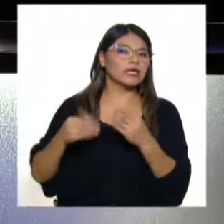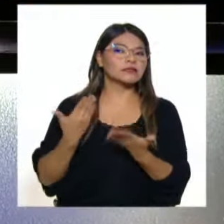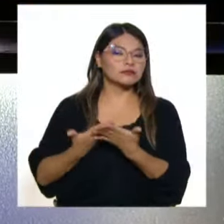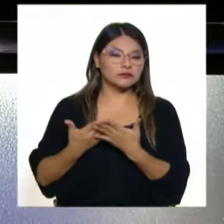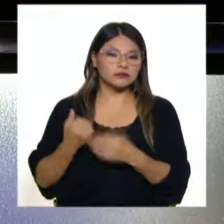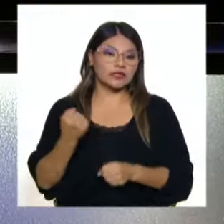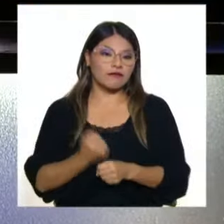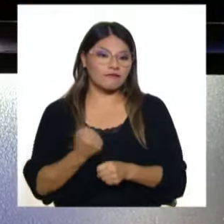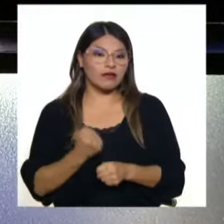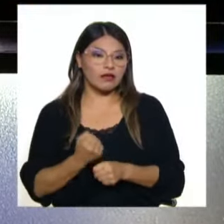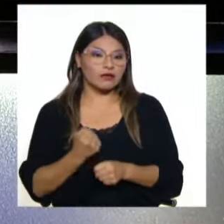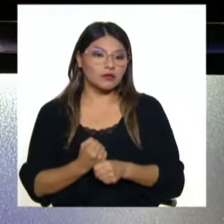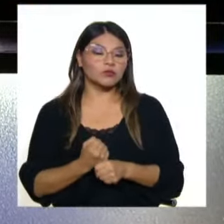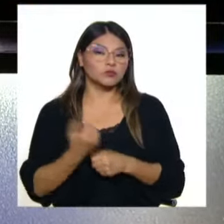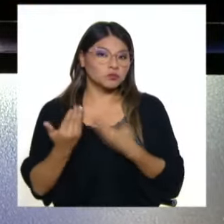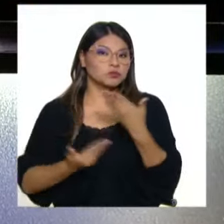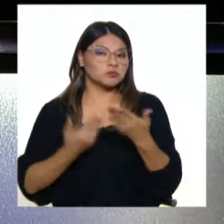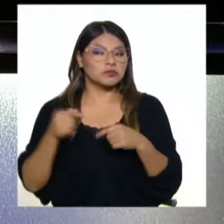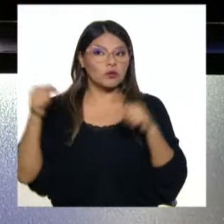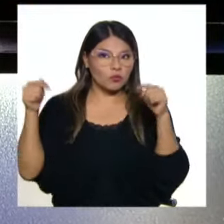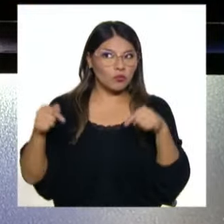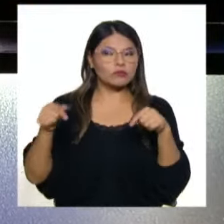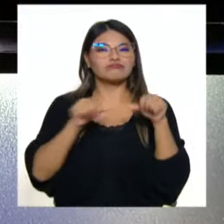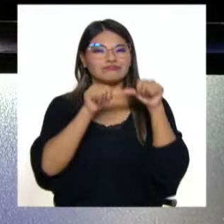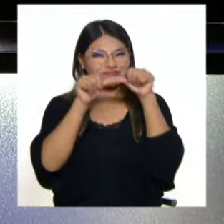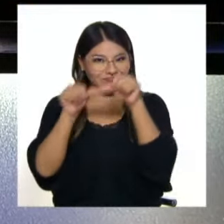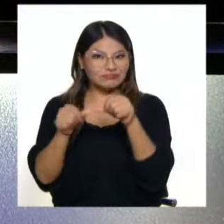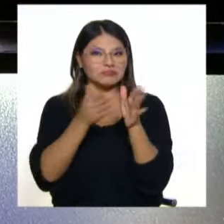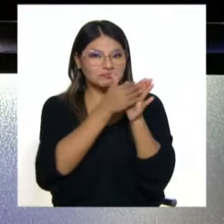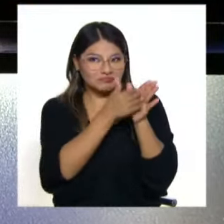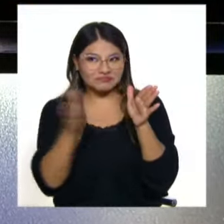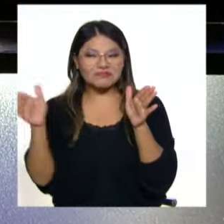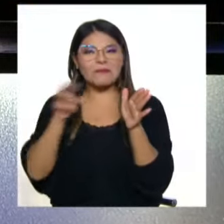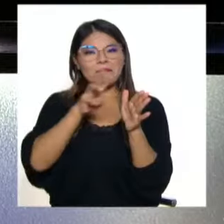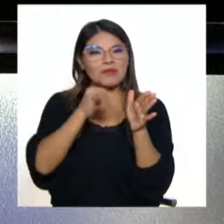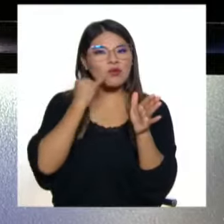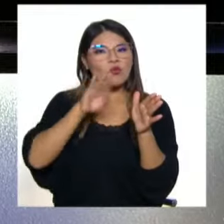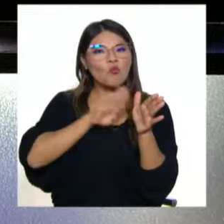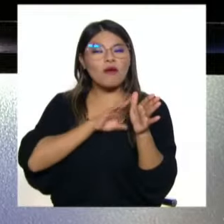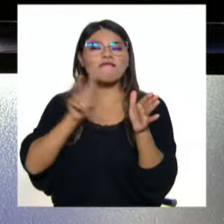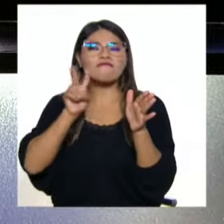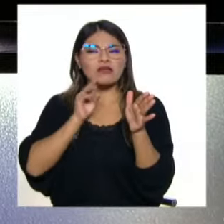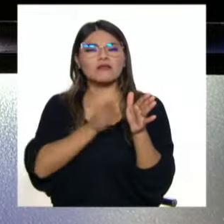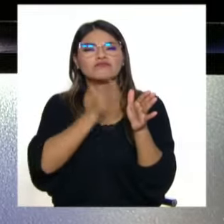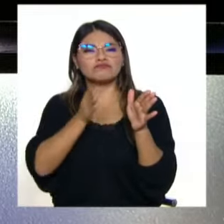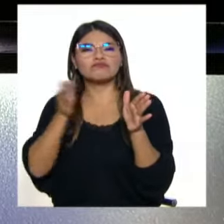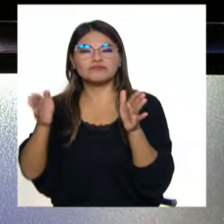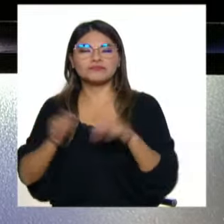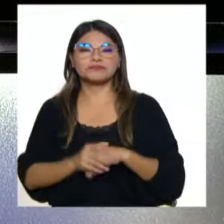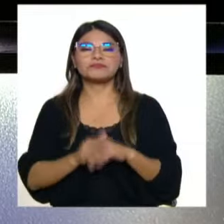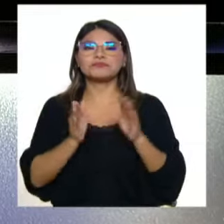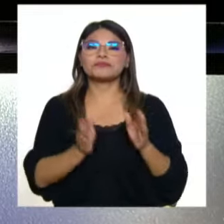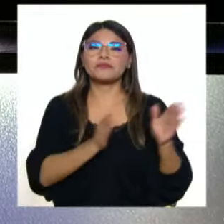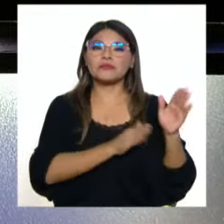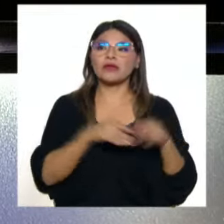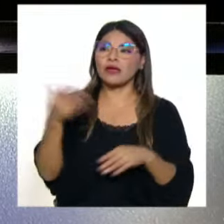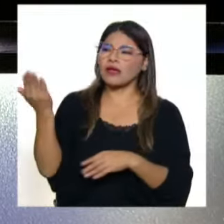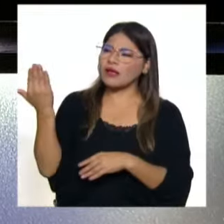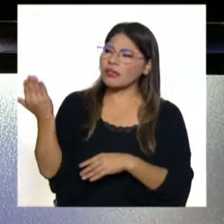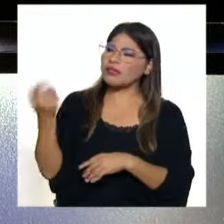no que empieza a correr desde el día de hoy para esta semana 8 y s vamos con otra información a propósito el expresidente Pedro